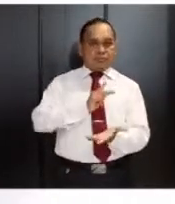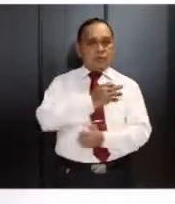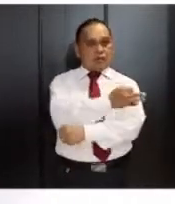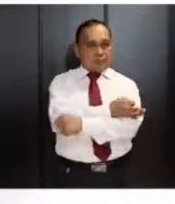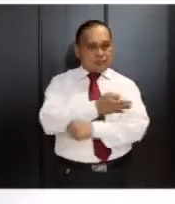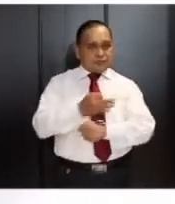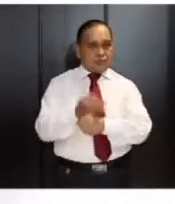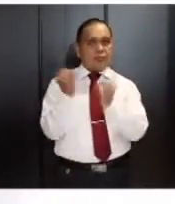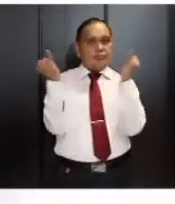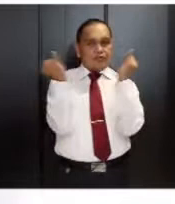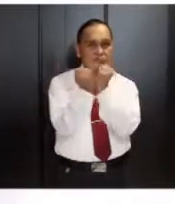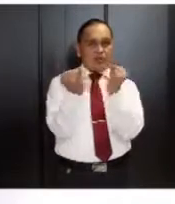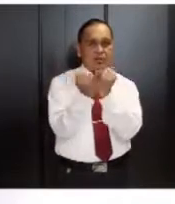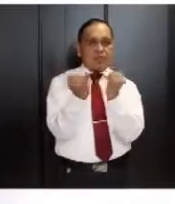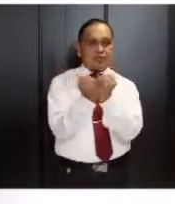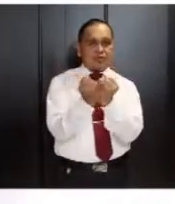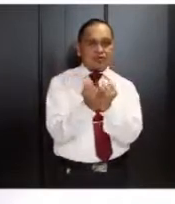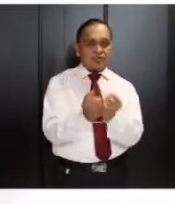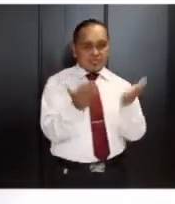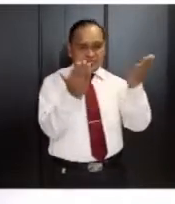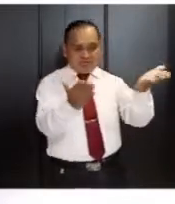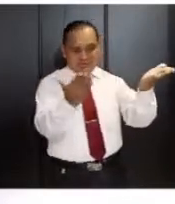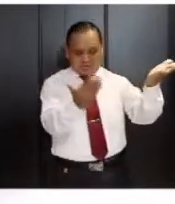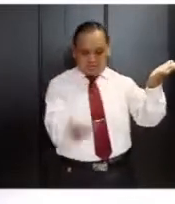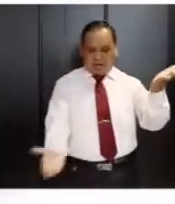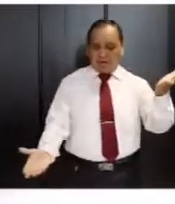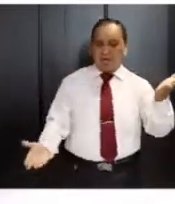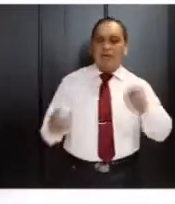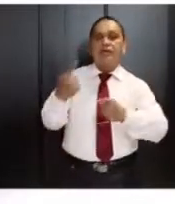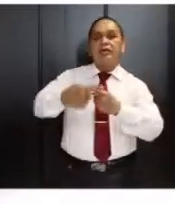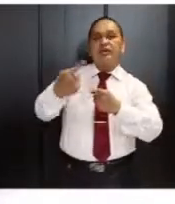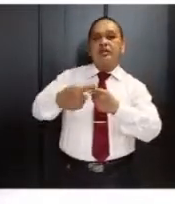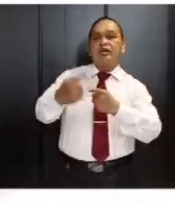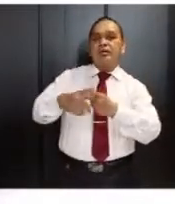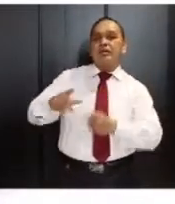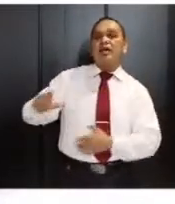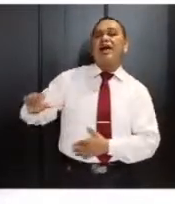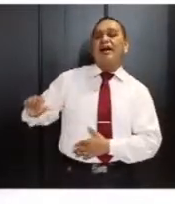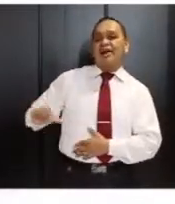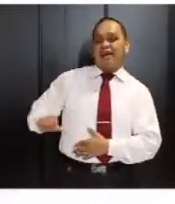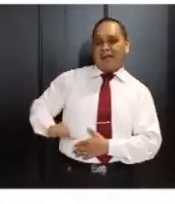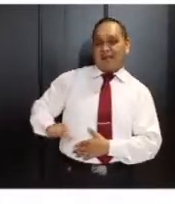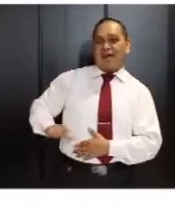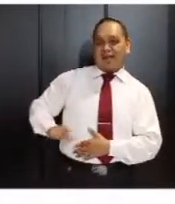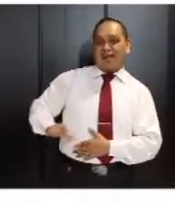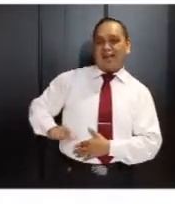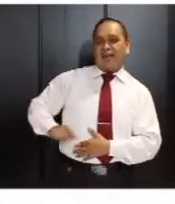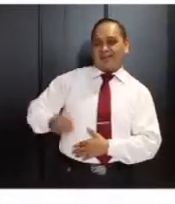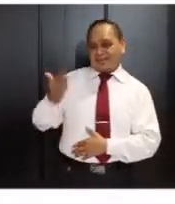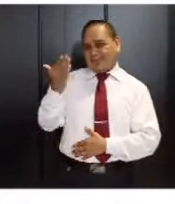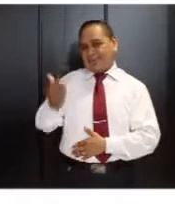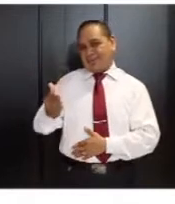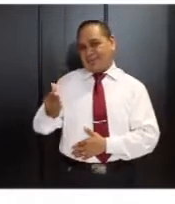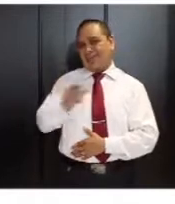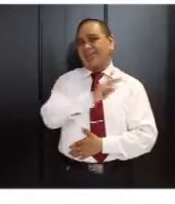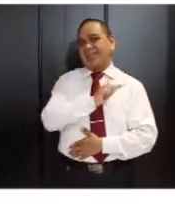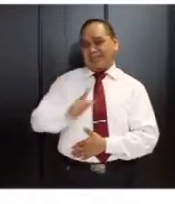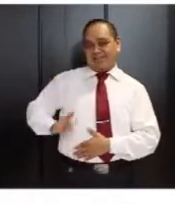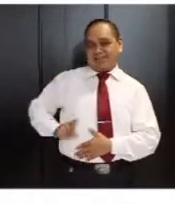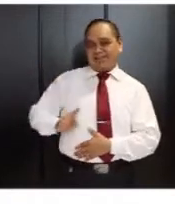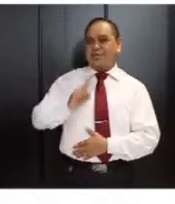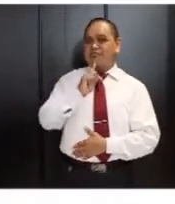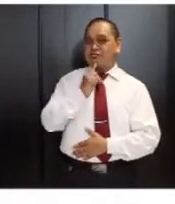la obra que presumen es gracias a Andrés Manuel. Conforme a derecho, en